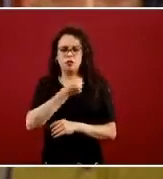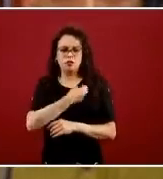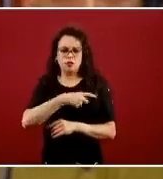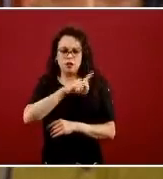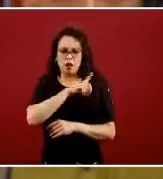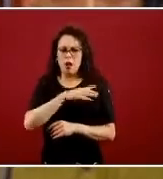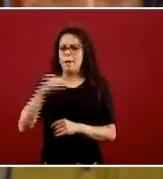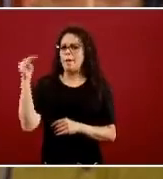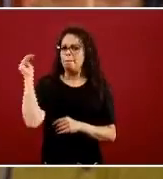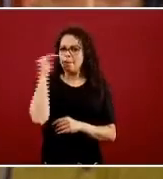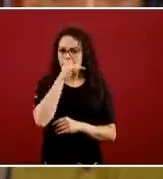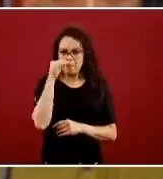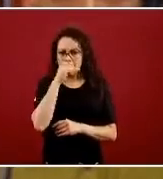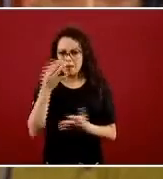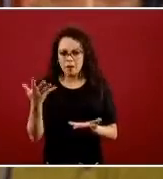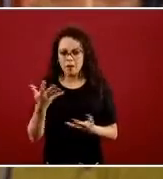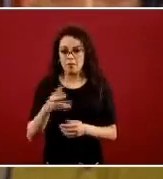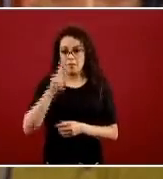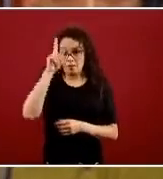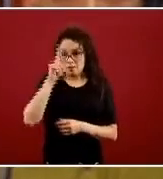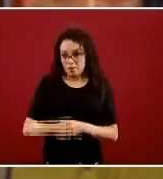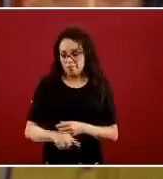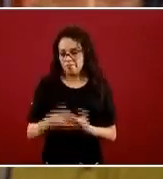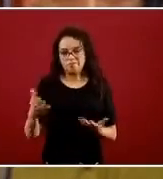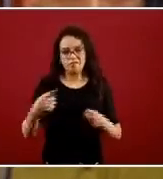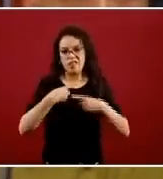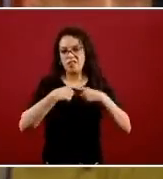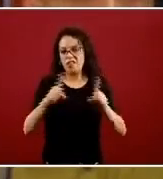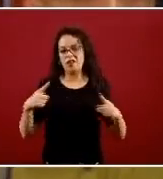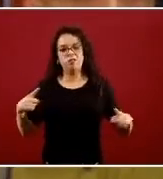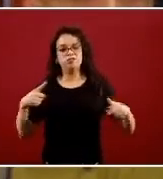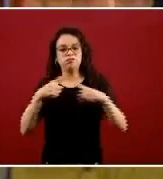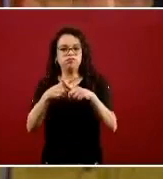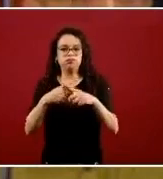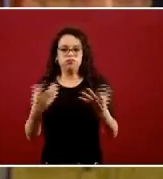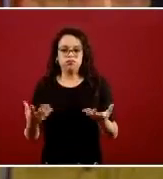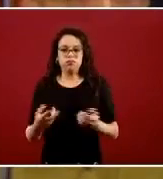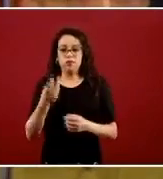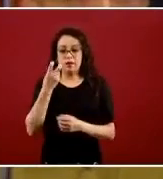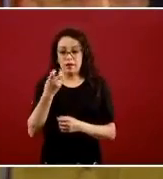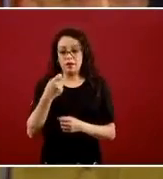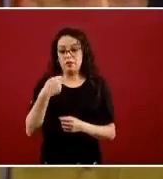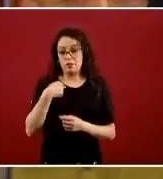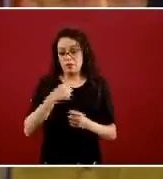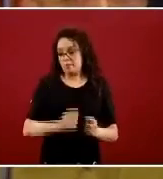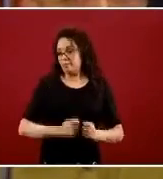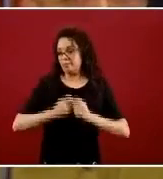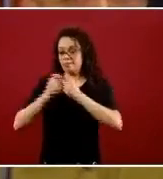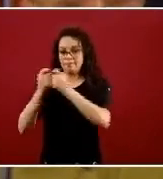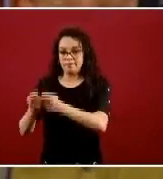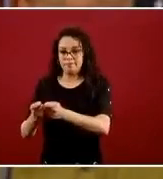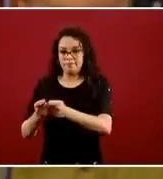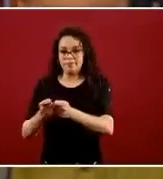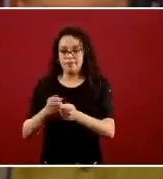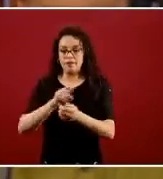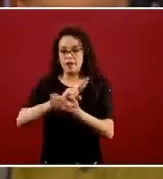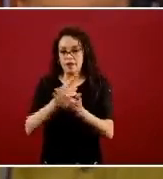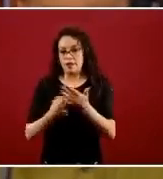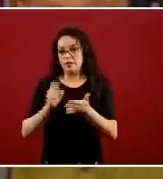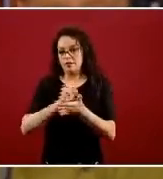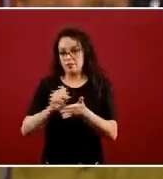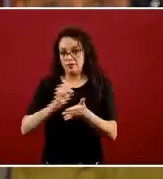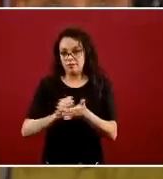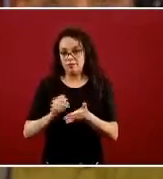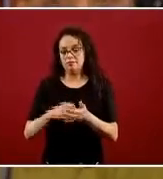se dice, pues en una realidad es otra. Por eso yo fui el interlocutor para entregar estas recetas, que aún no ha recibido esa